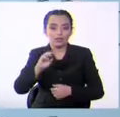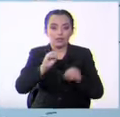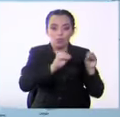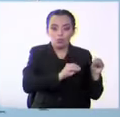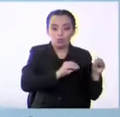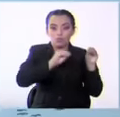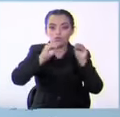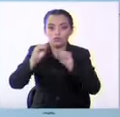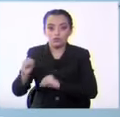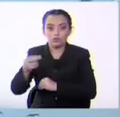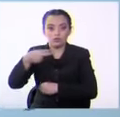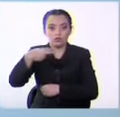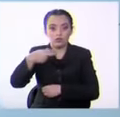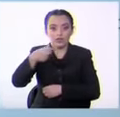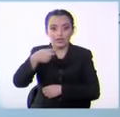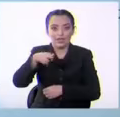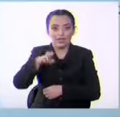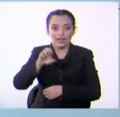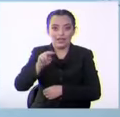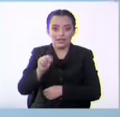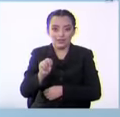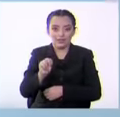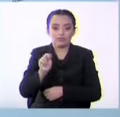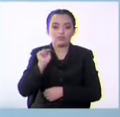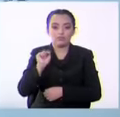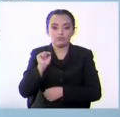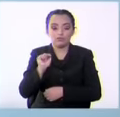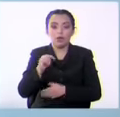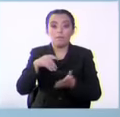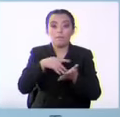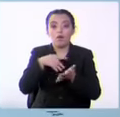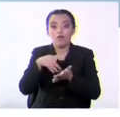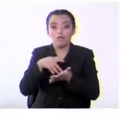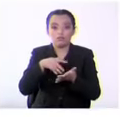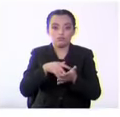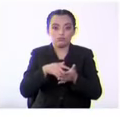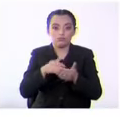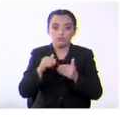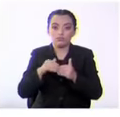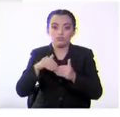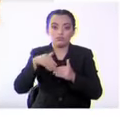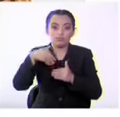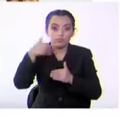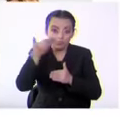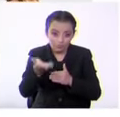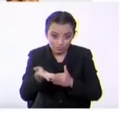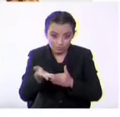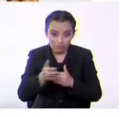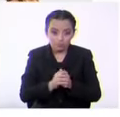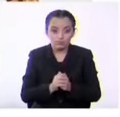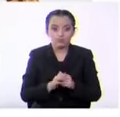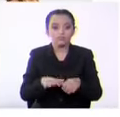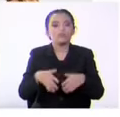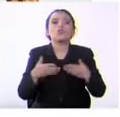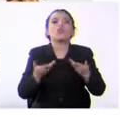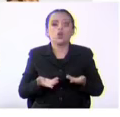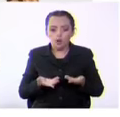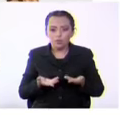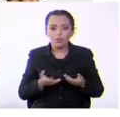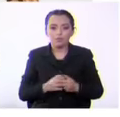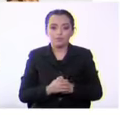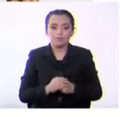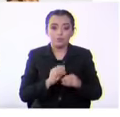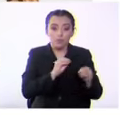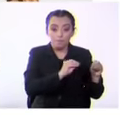un alelo se transfiere de una población a otra. ¿Cómo sucede? Normalmente se trata de migración.